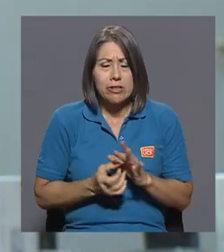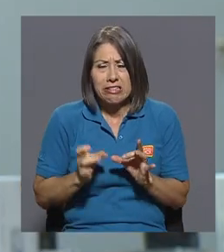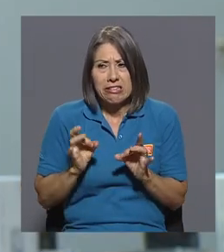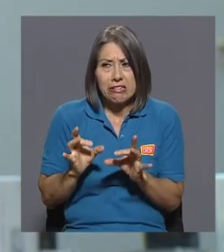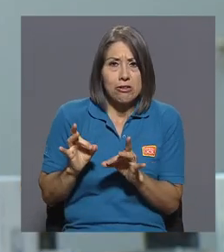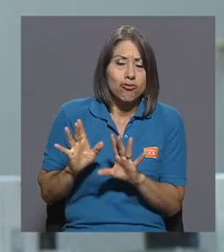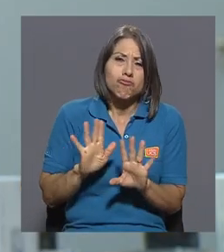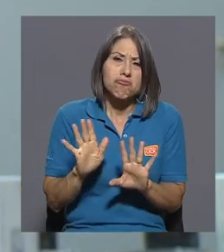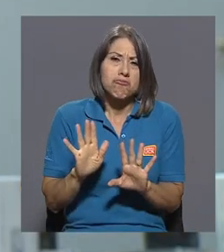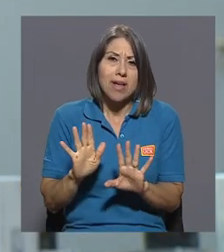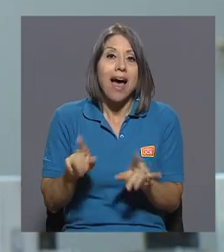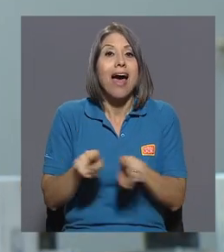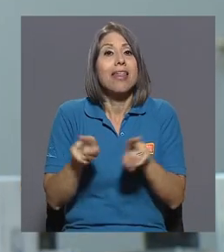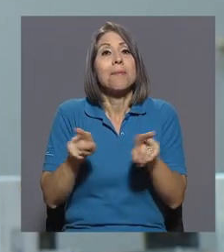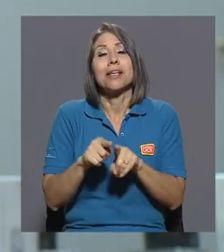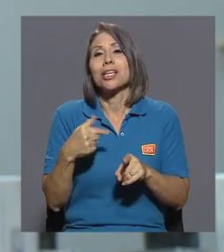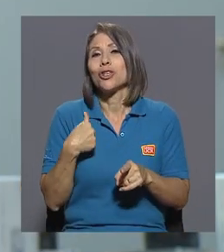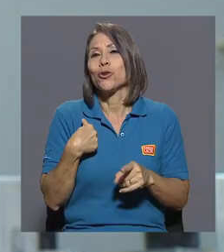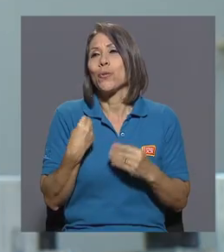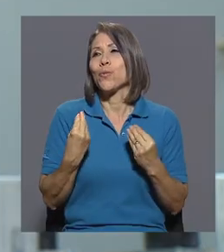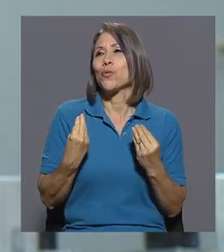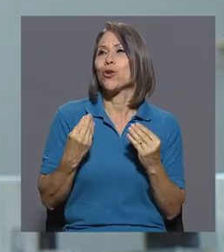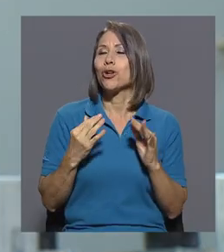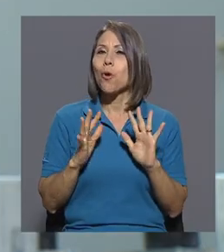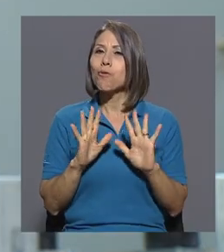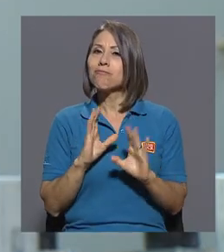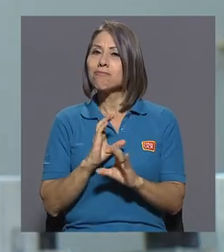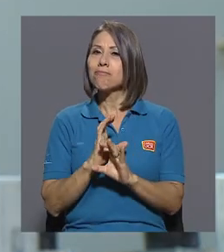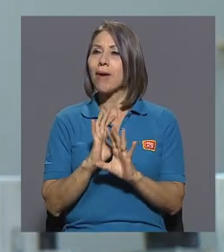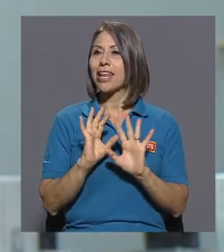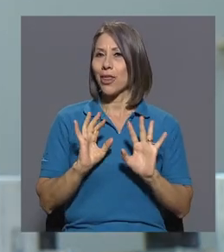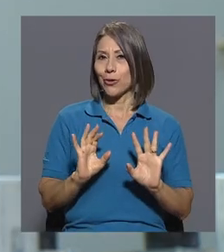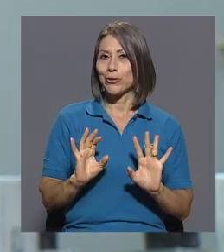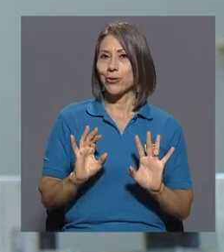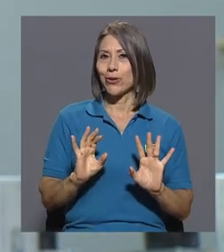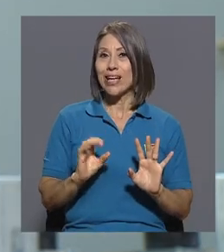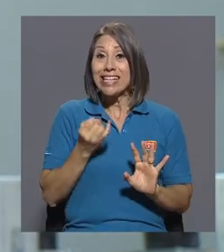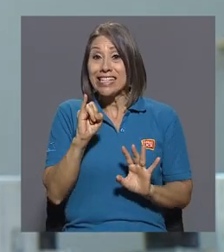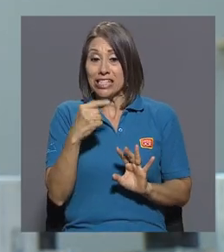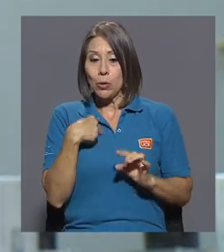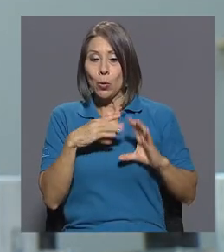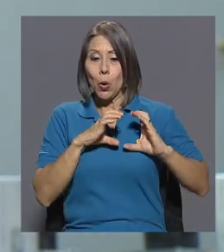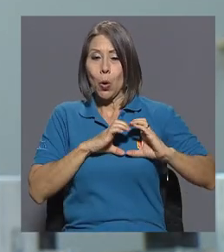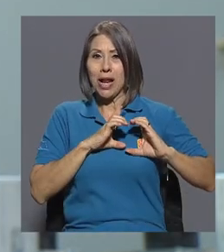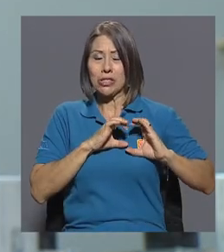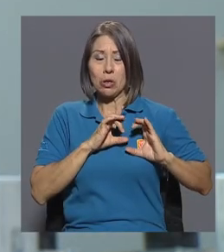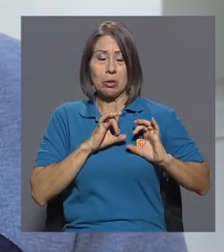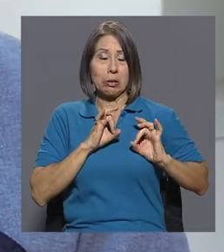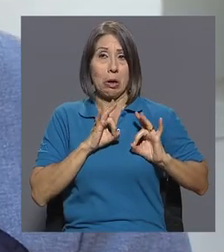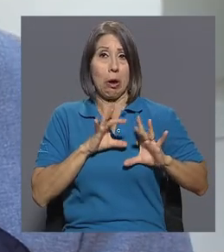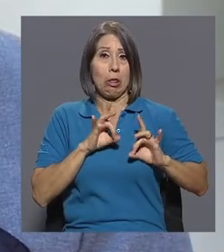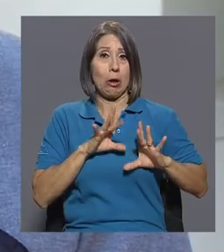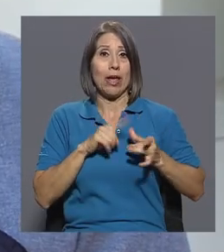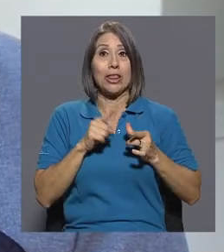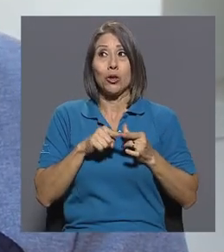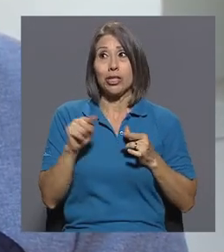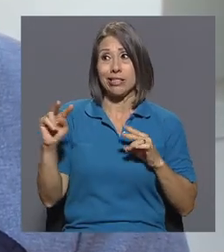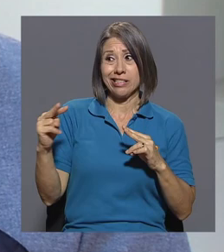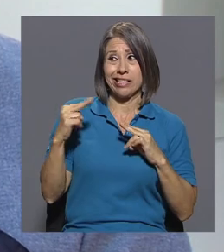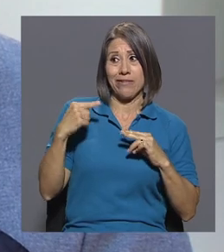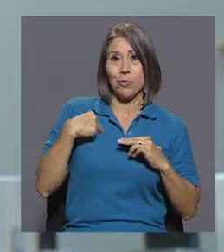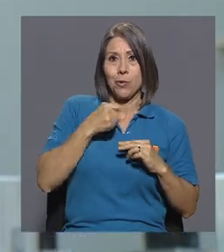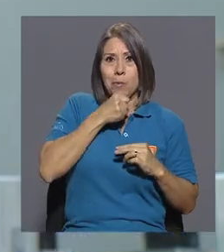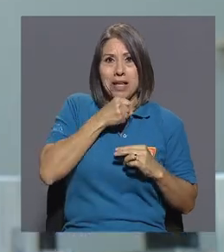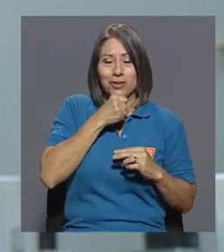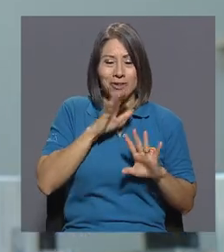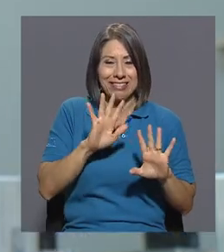que soy muy vanidoso y tener odio y todo eso en el corazón lo hace verse mayor a uno. Entonces, yo creo que